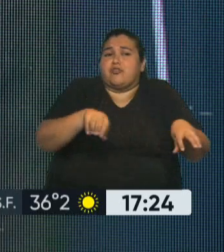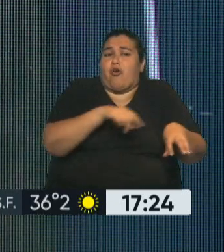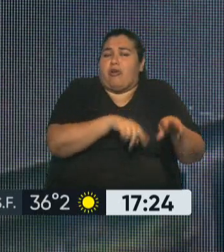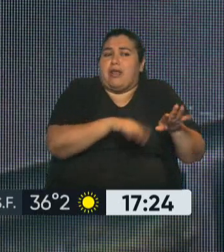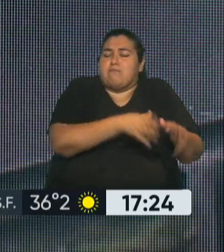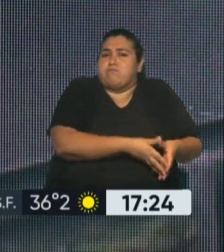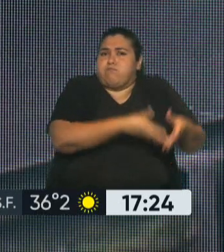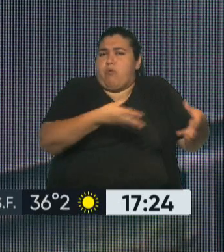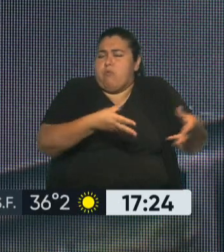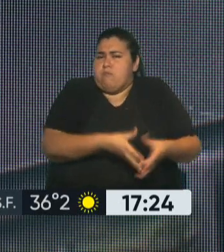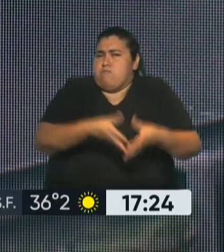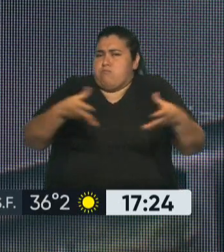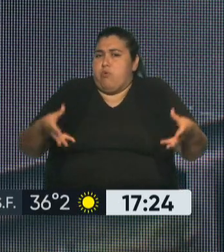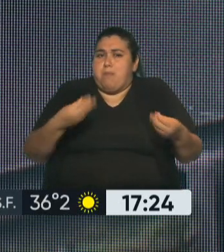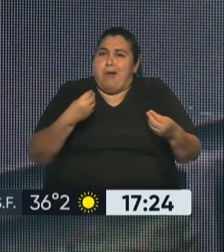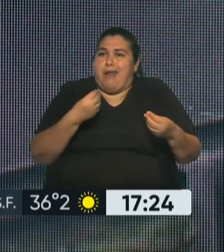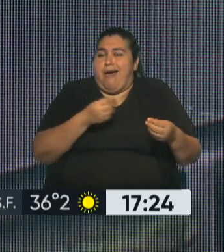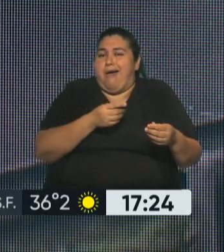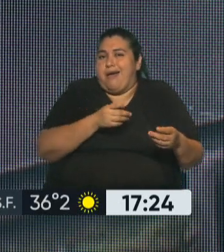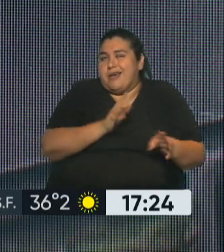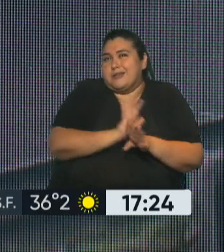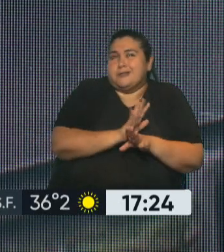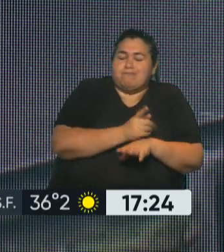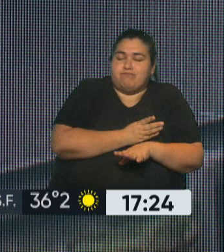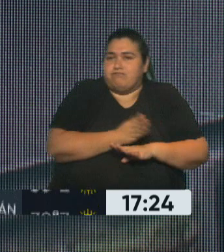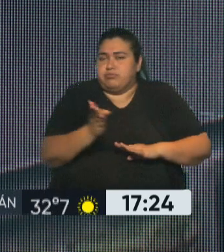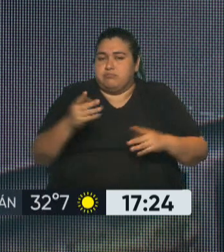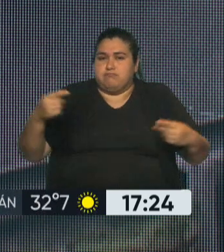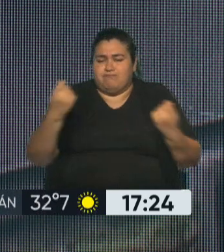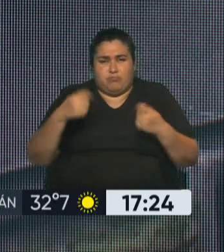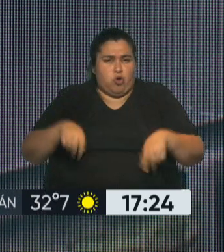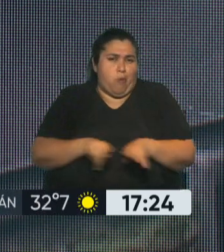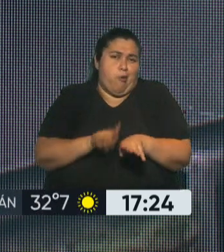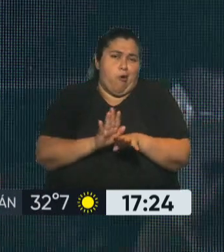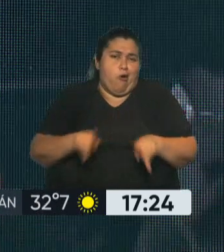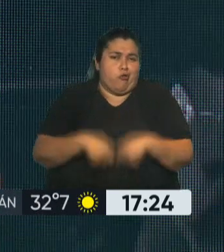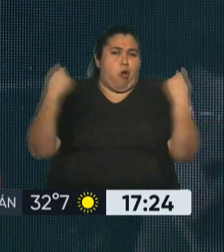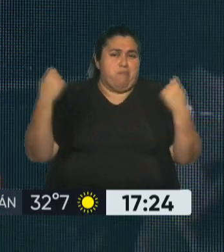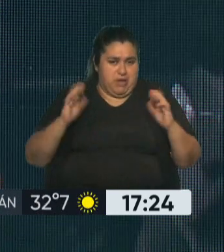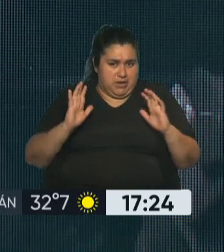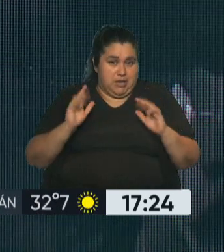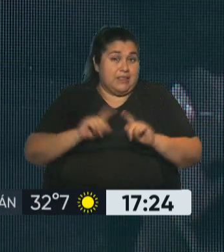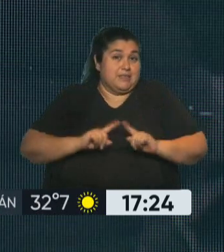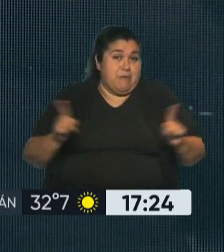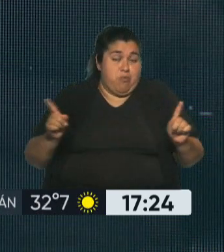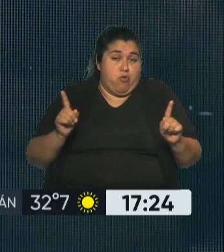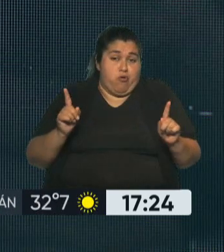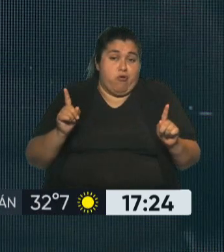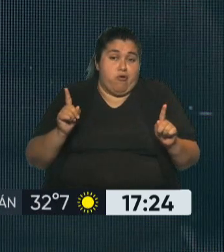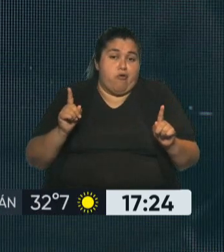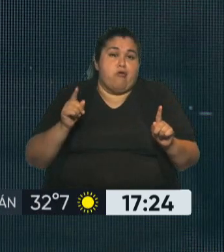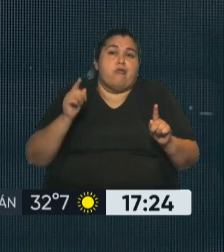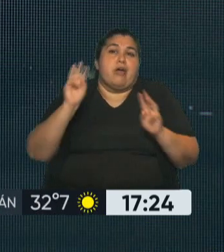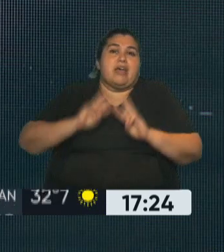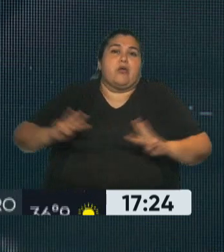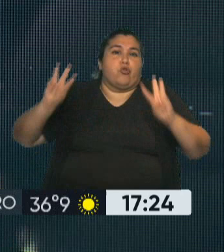como para impulsar una ruptura o una salida, pero... Y menos con el antecedente del Reino Unido. Menos con el antecedente y el fracaso de la Rousseff en el Reino